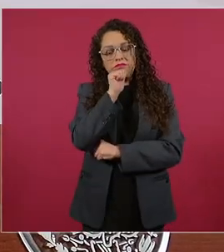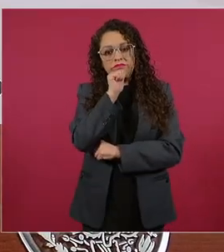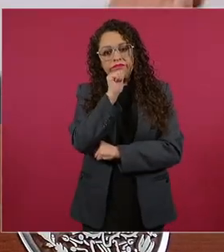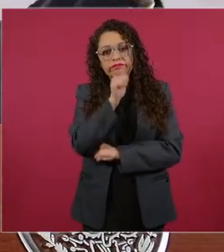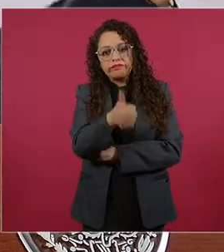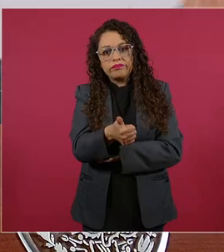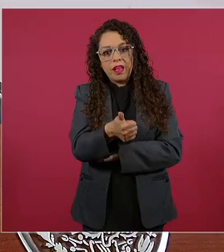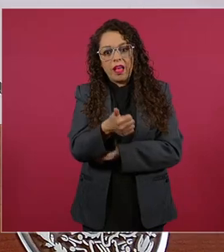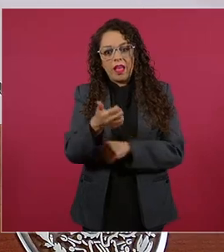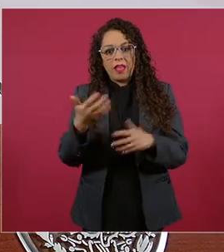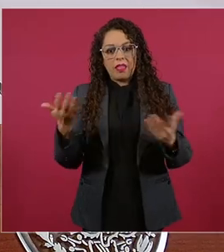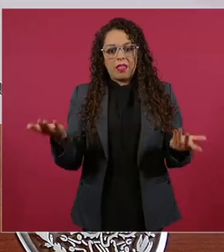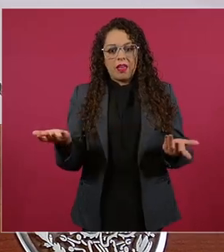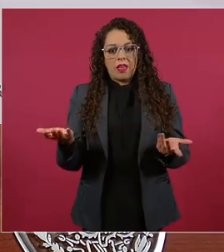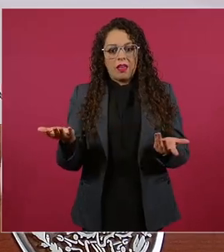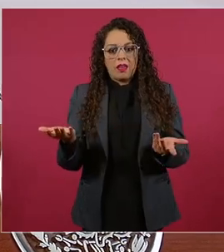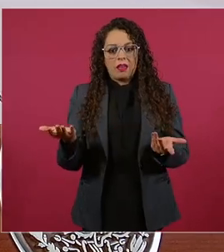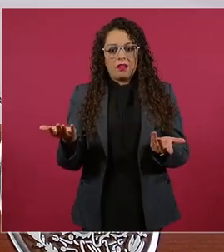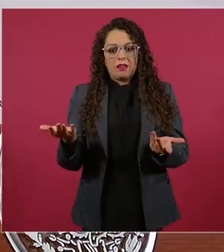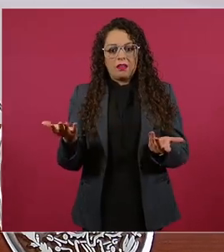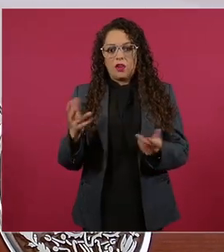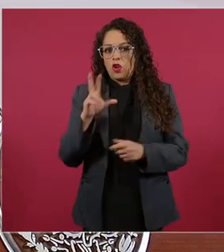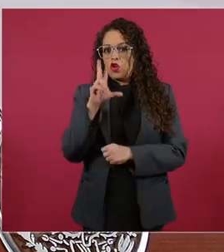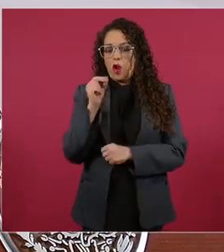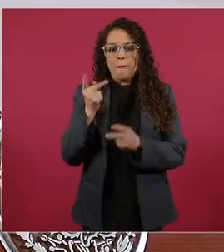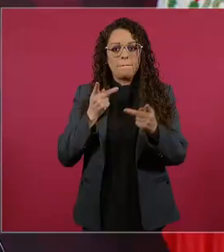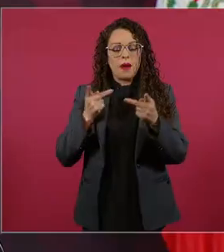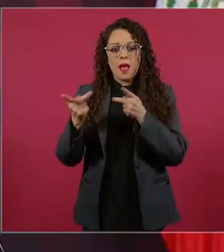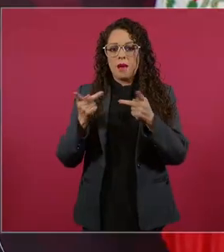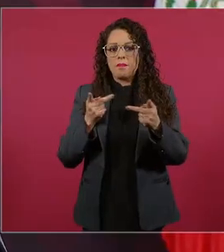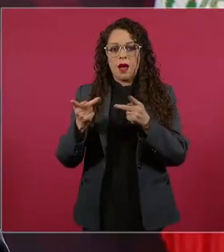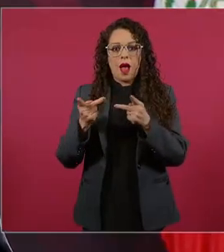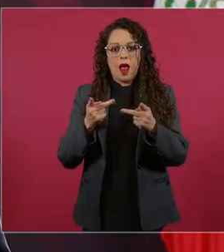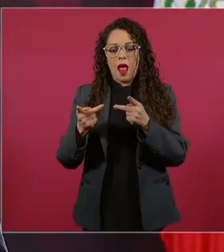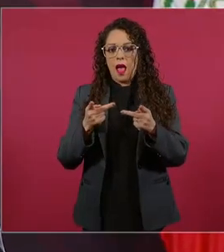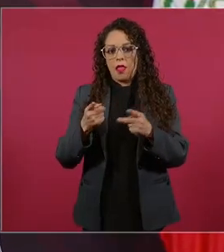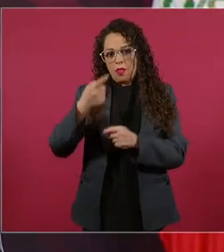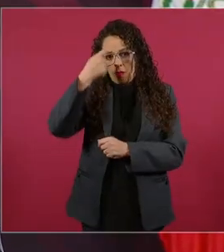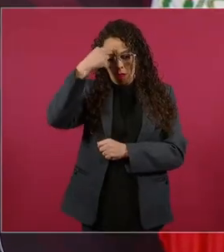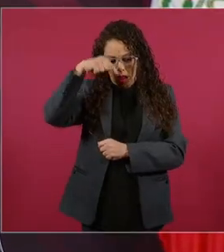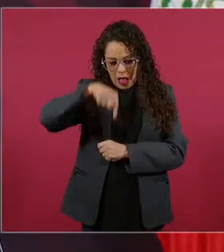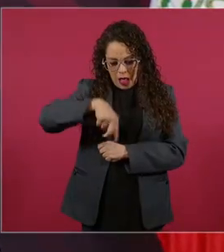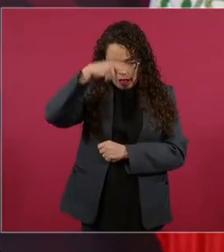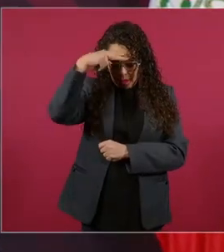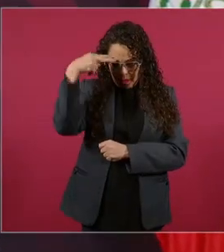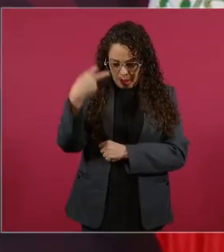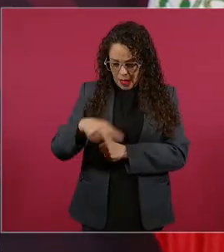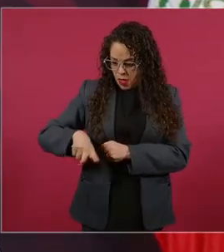no capacitados. No es cualquier cosa gobernar este país.